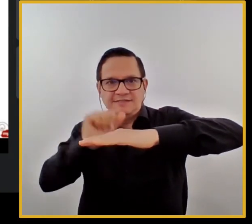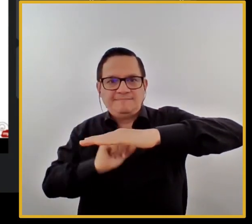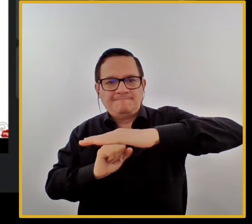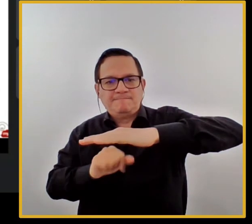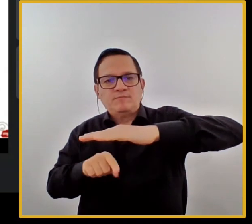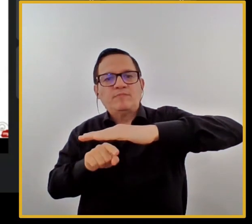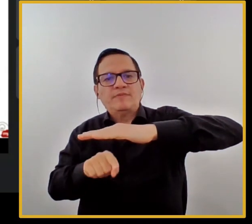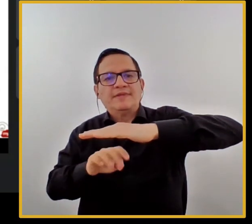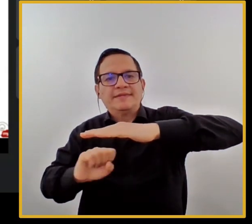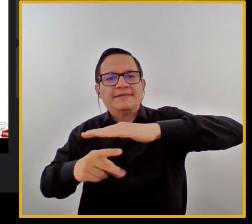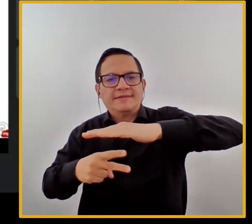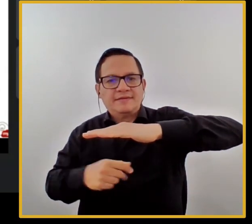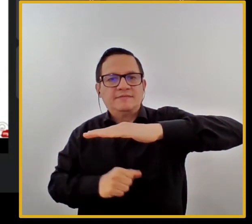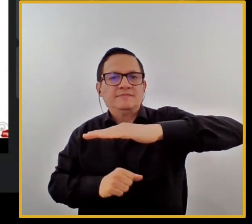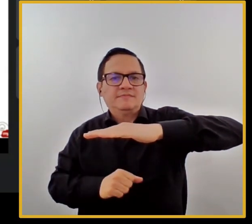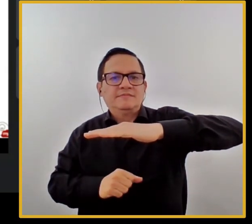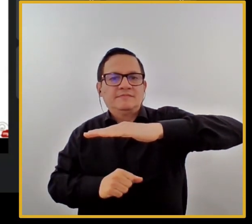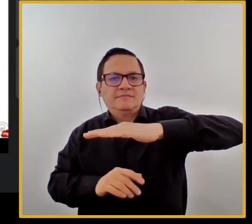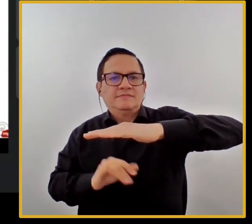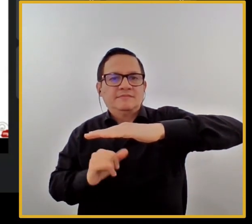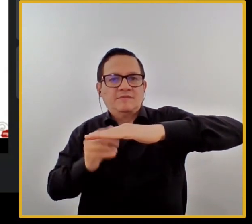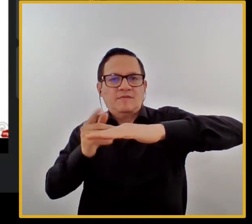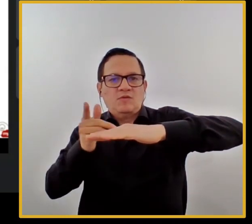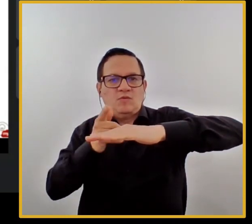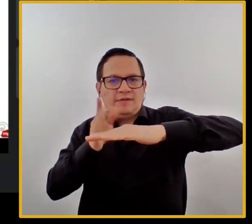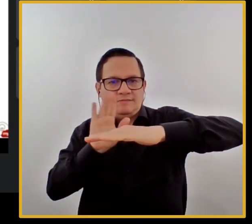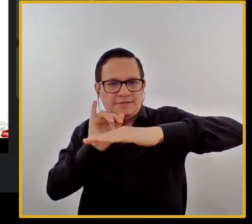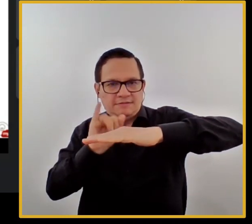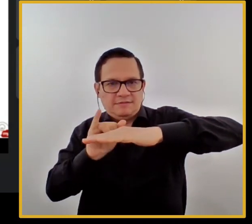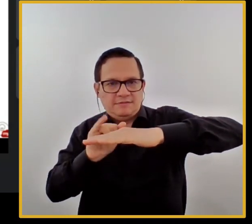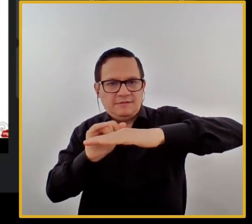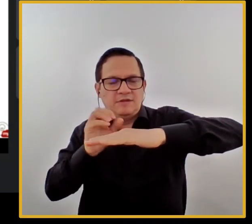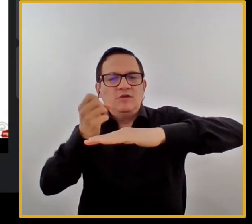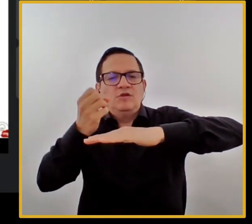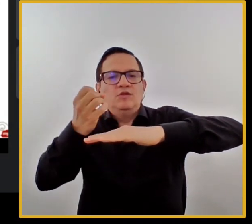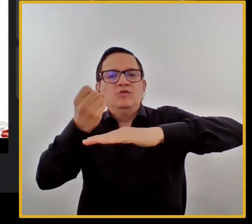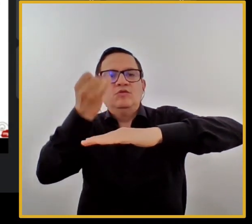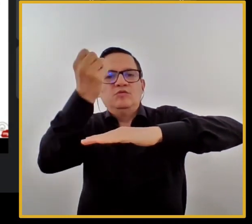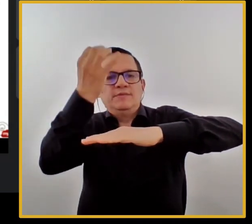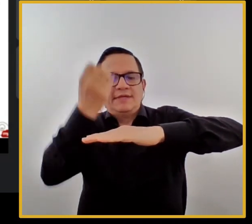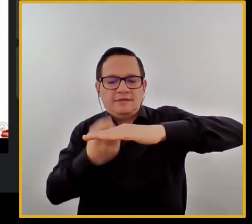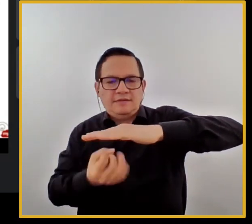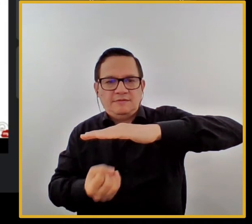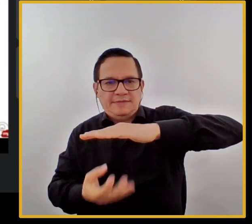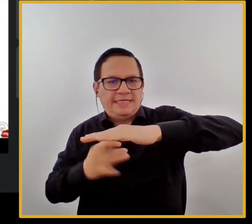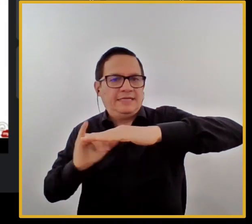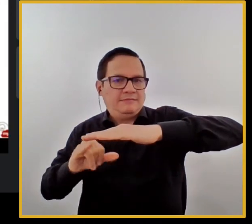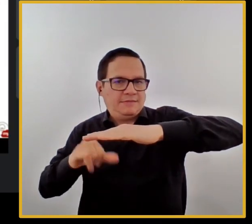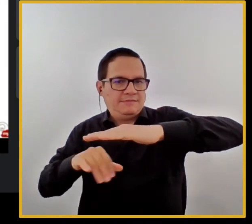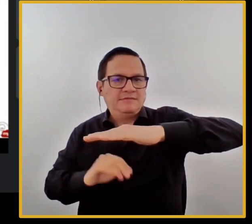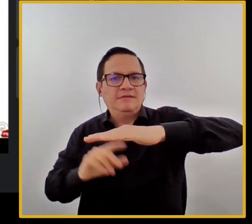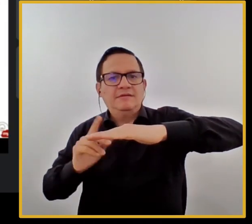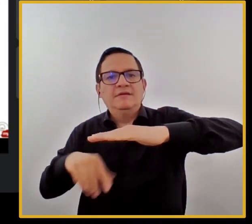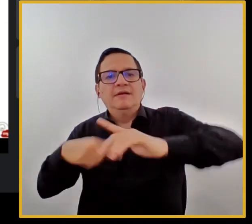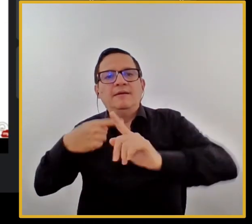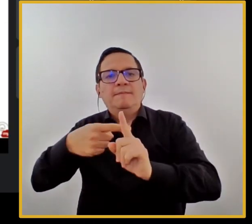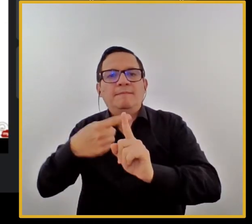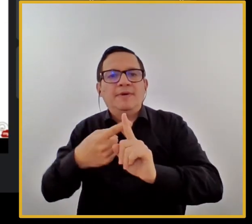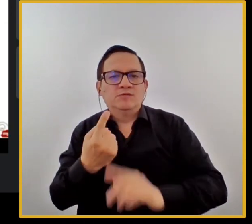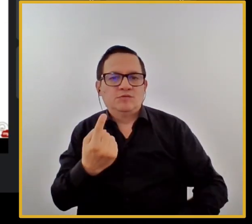Entonces queda potencia en un cociente, entonces se me reparte allí, tanto para el numerador como el denominador, más